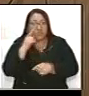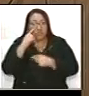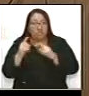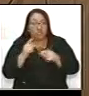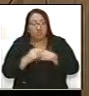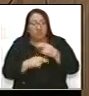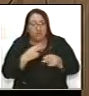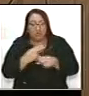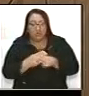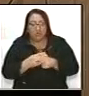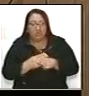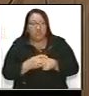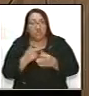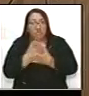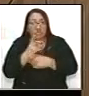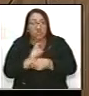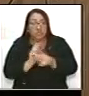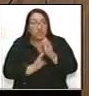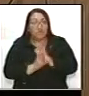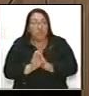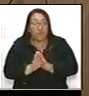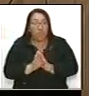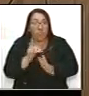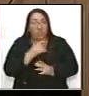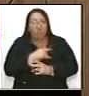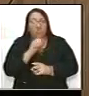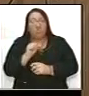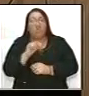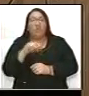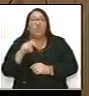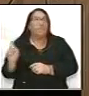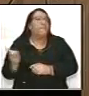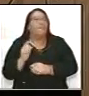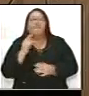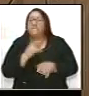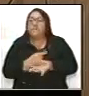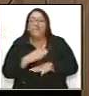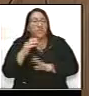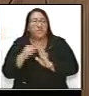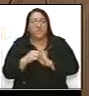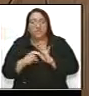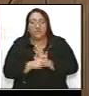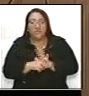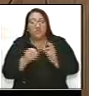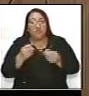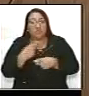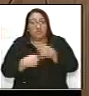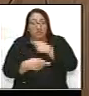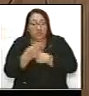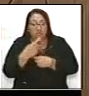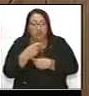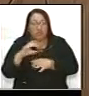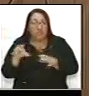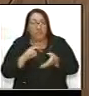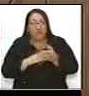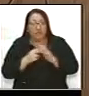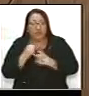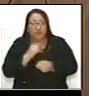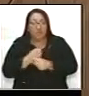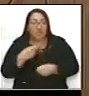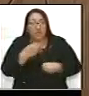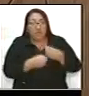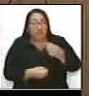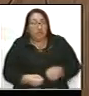Superintendencia Nacional de Educación Superior Universitaria, SUNEDU, no se oponen a los proyectos de ley. Por el contrario, realizan aportes